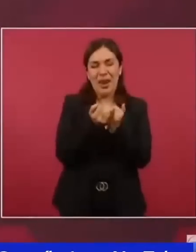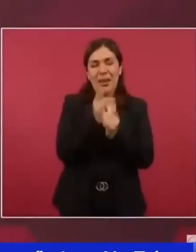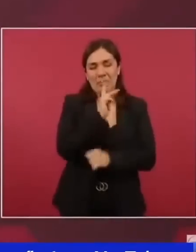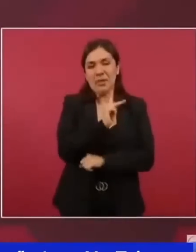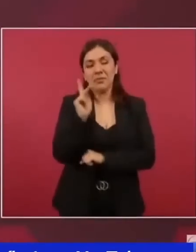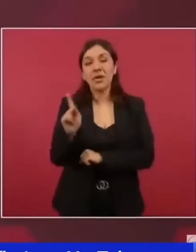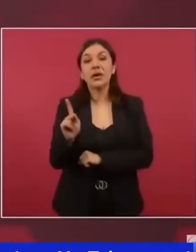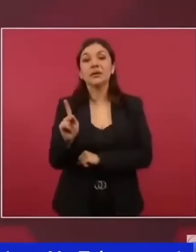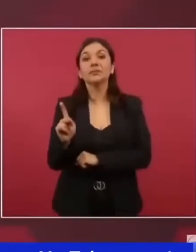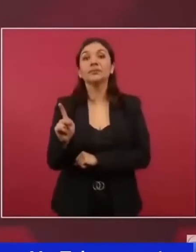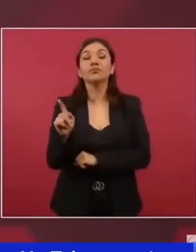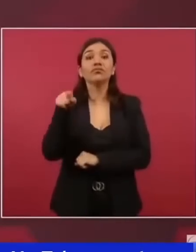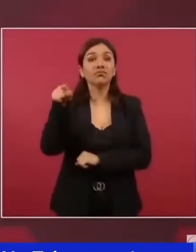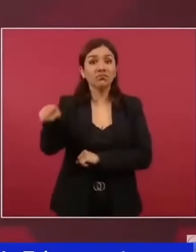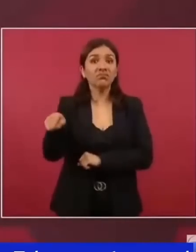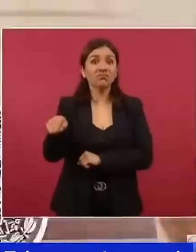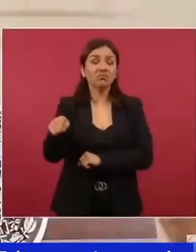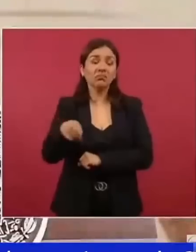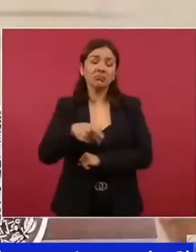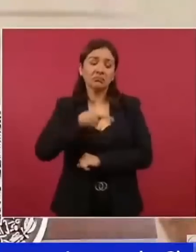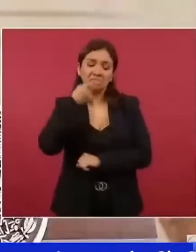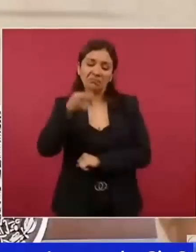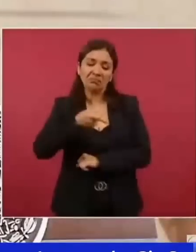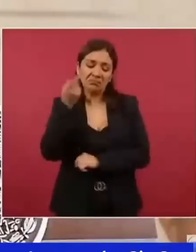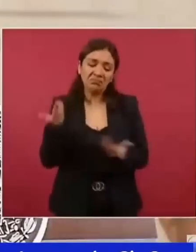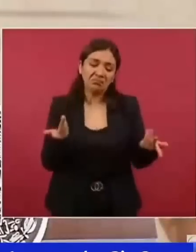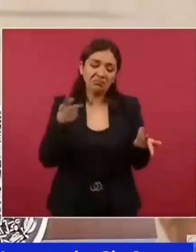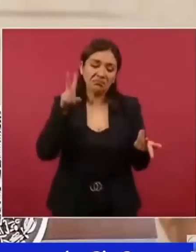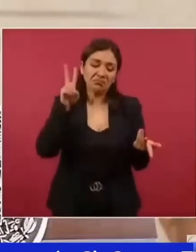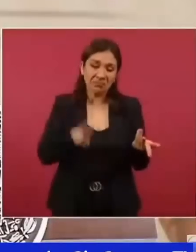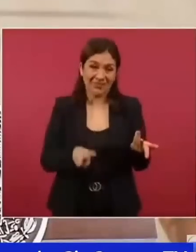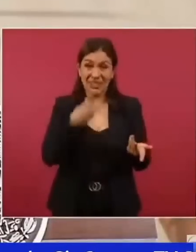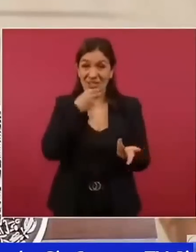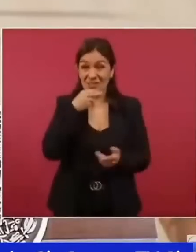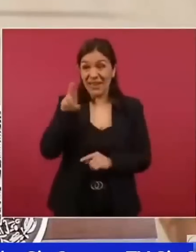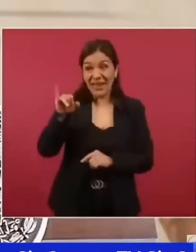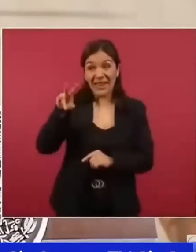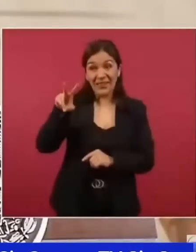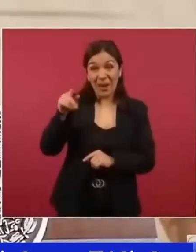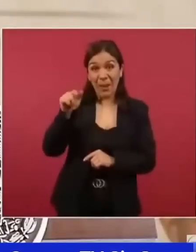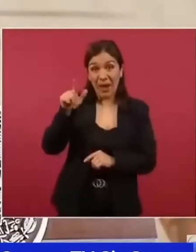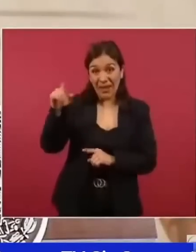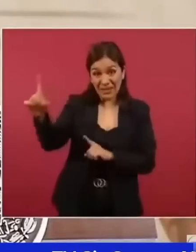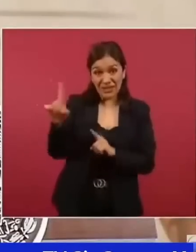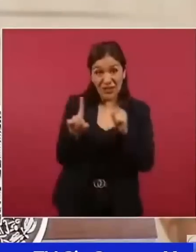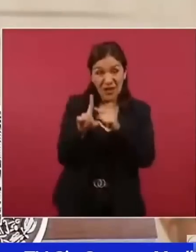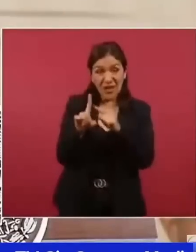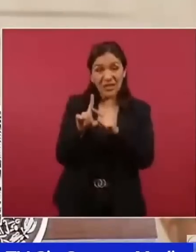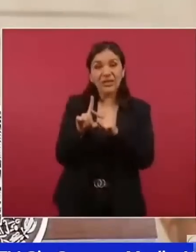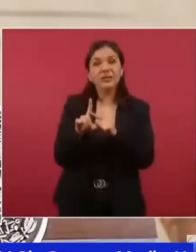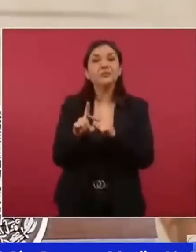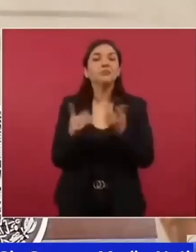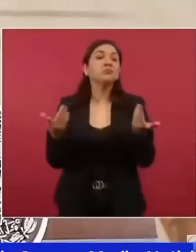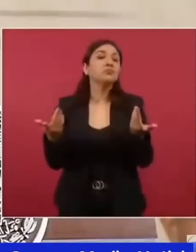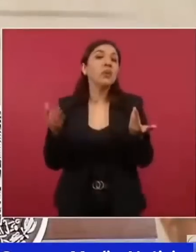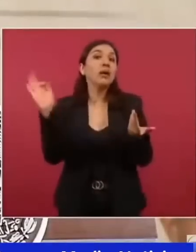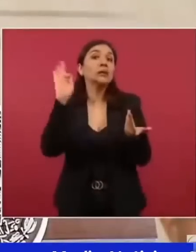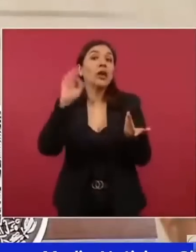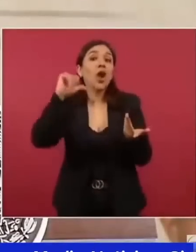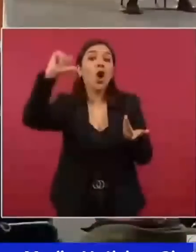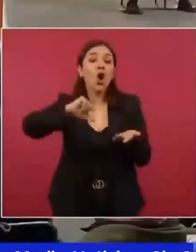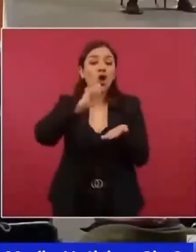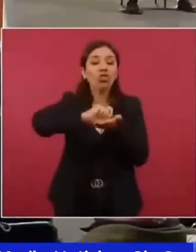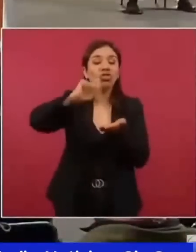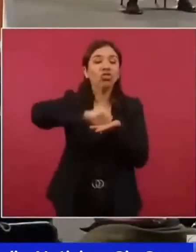ya aceptando Riva Palacio, que puede ser que hoy escriba otra